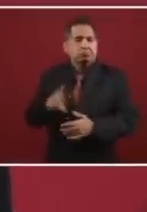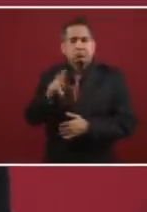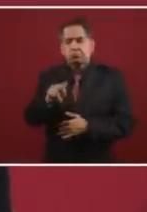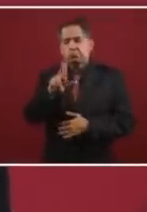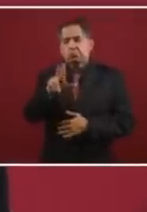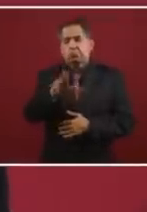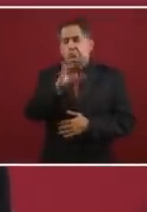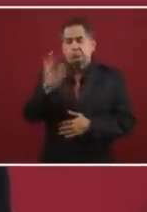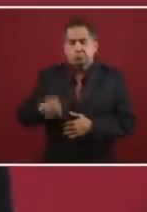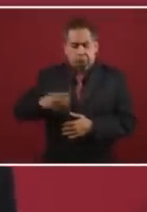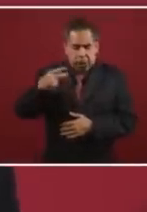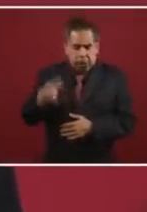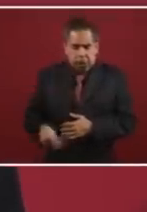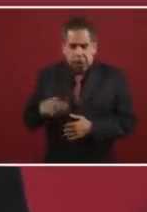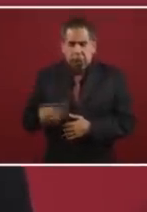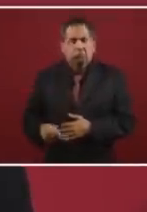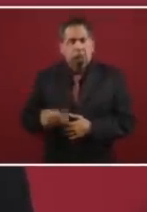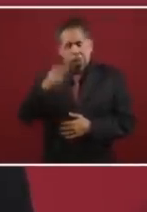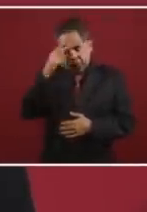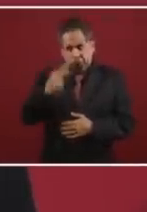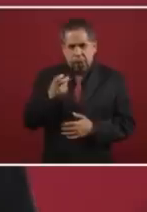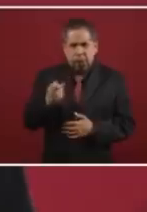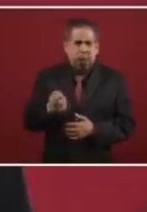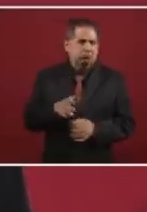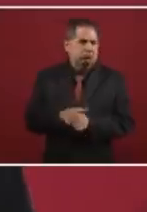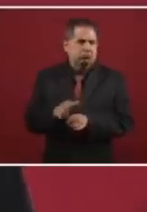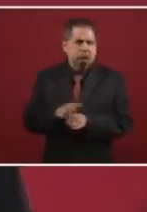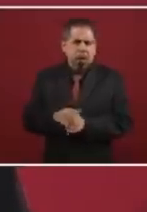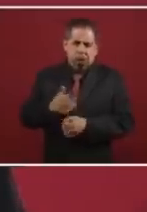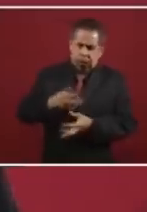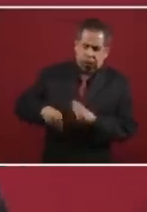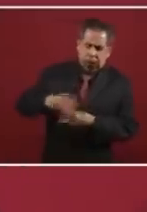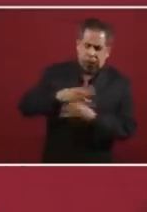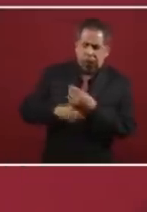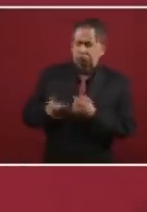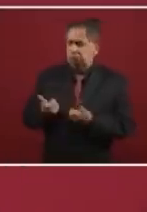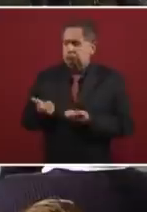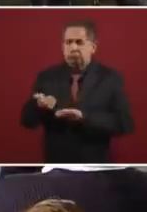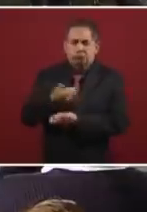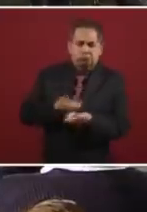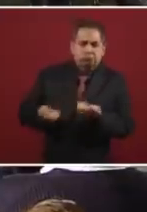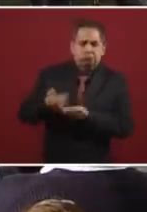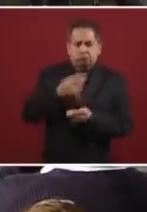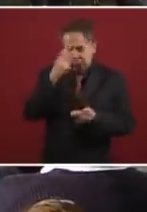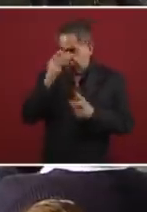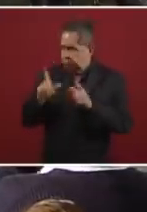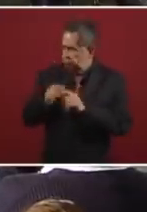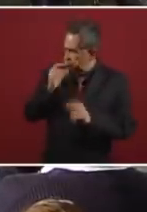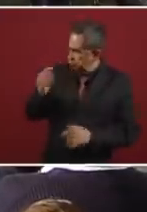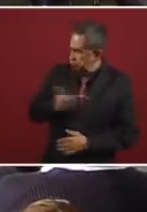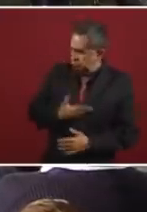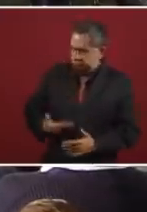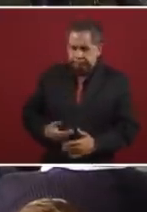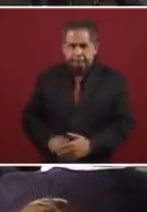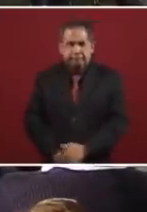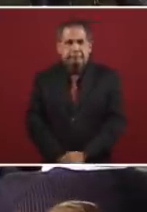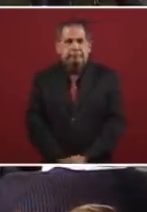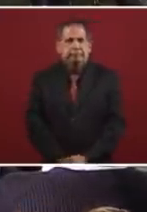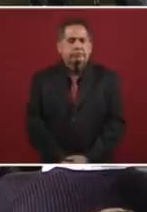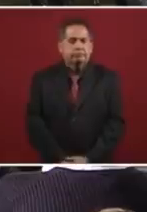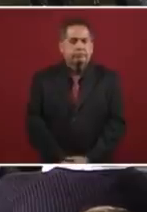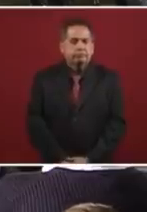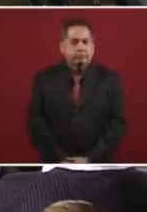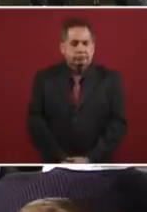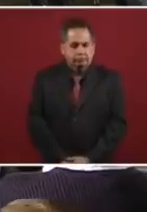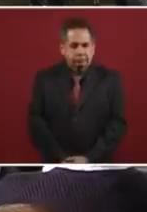son nacionales esas son las bondades de la sustentabilidad en la actividad turística estos dos presidentes y